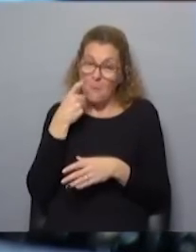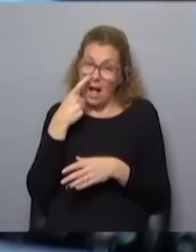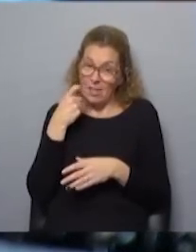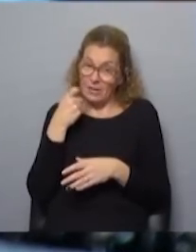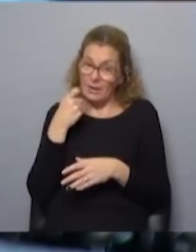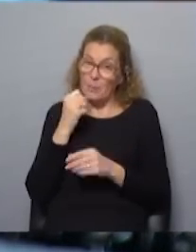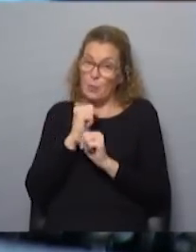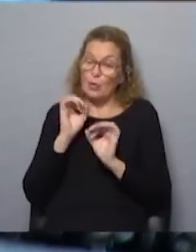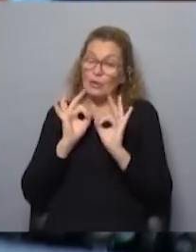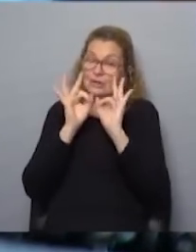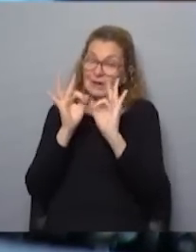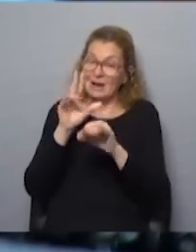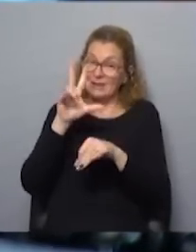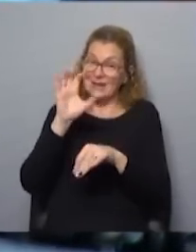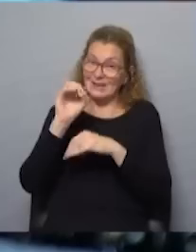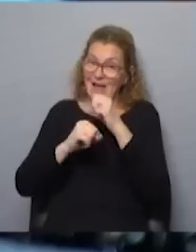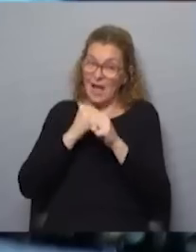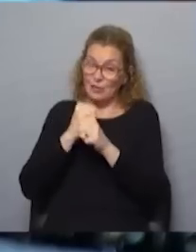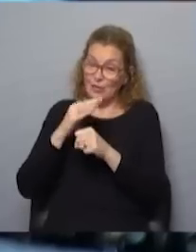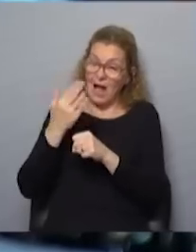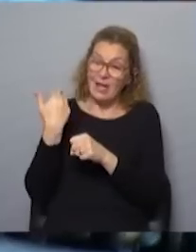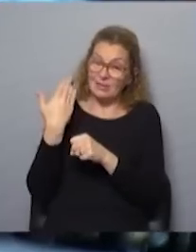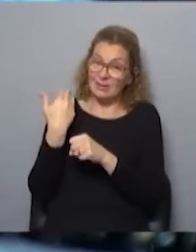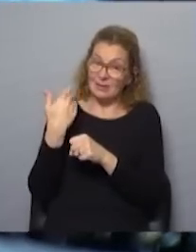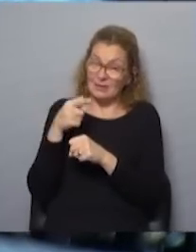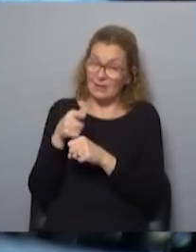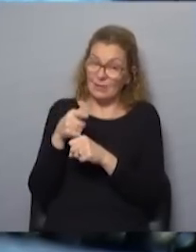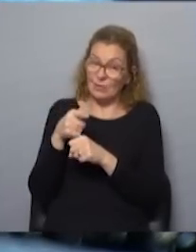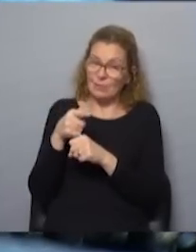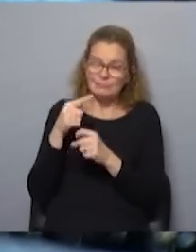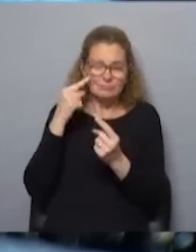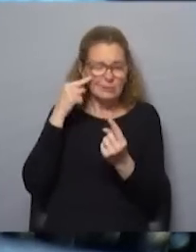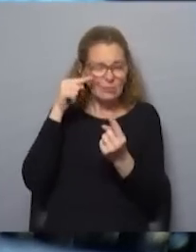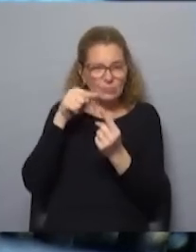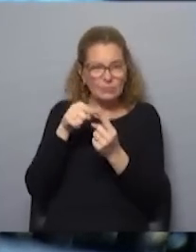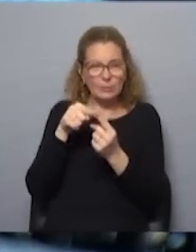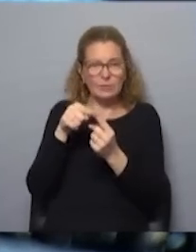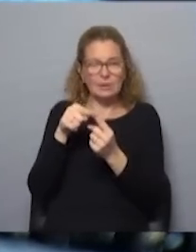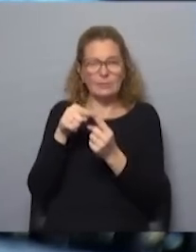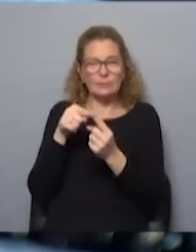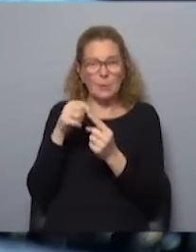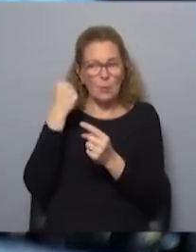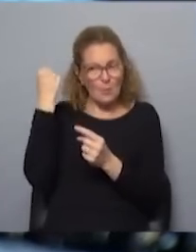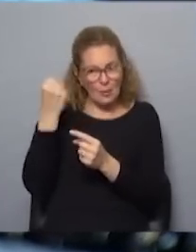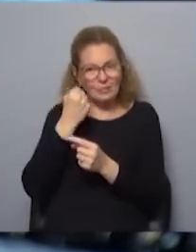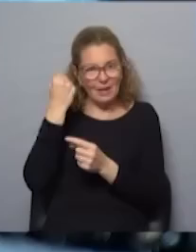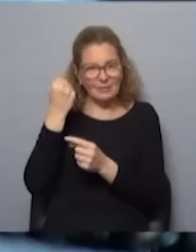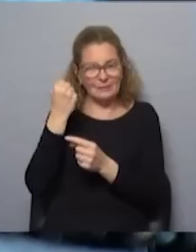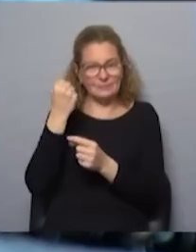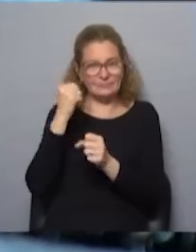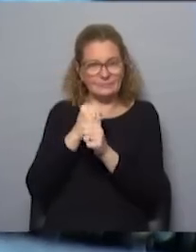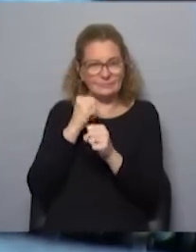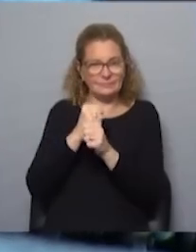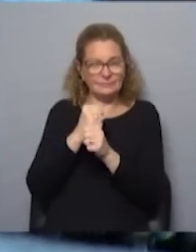y pudo lograr 30 años antes y sigue siendo un logro muy trascendente en la gestión del